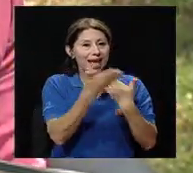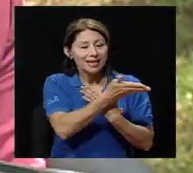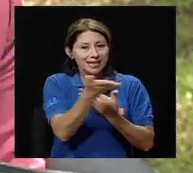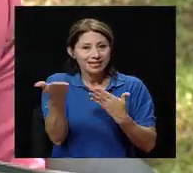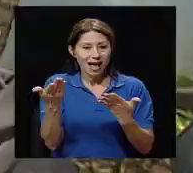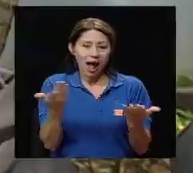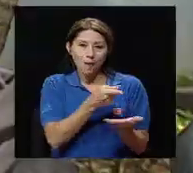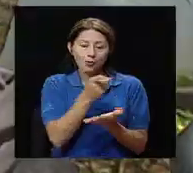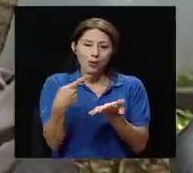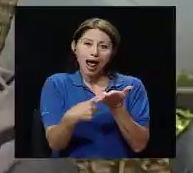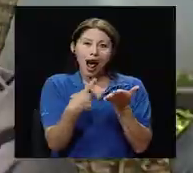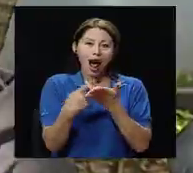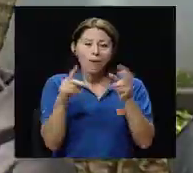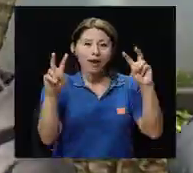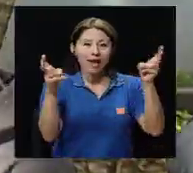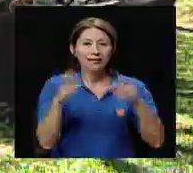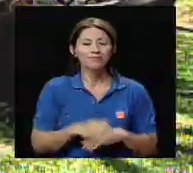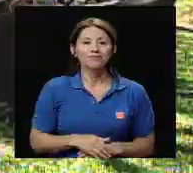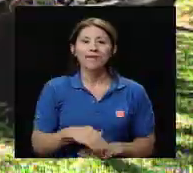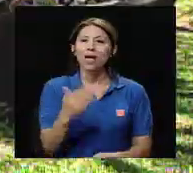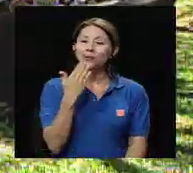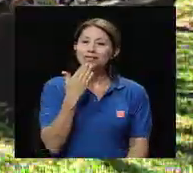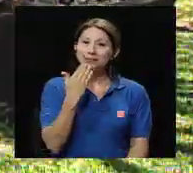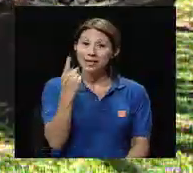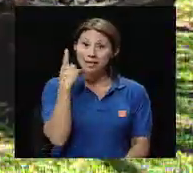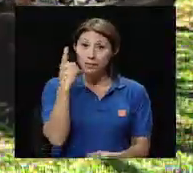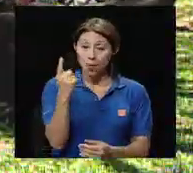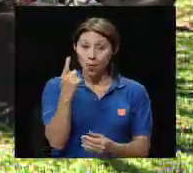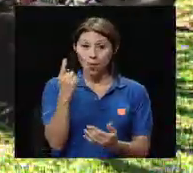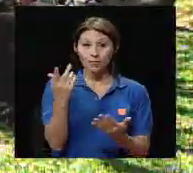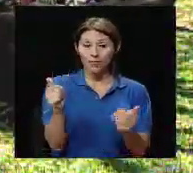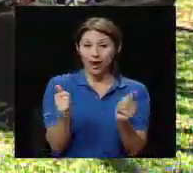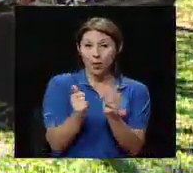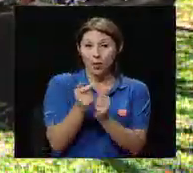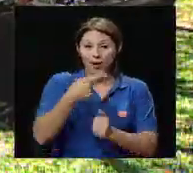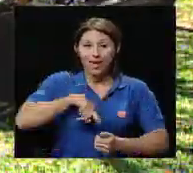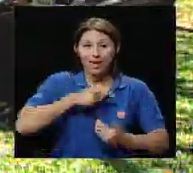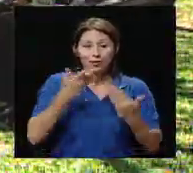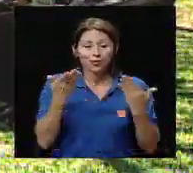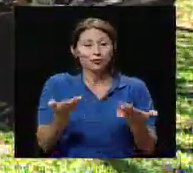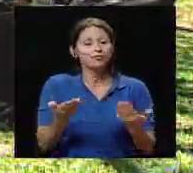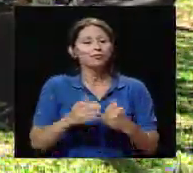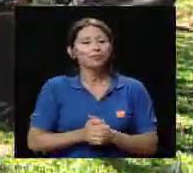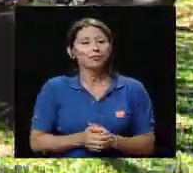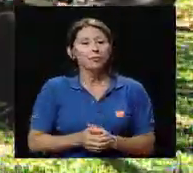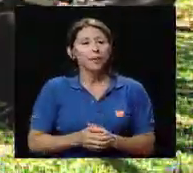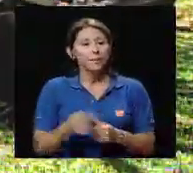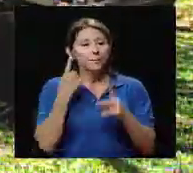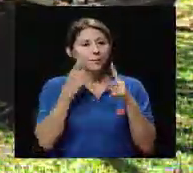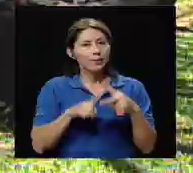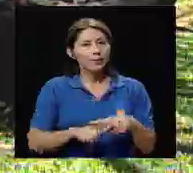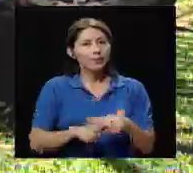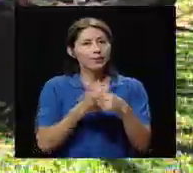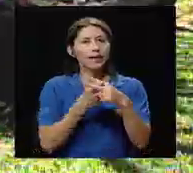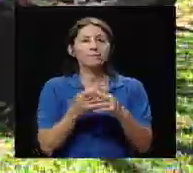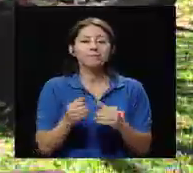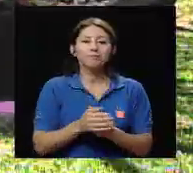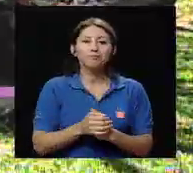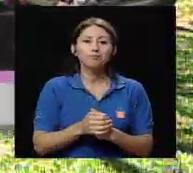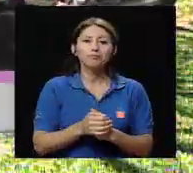gentileza a ambos. Muchas gracias. Mucho gusto, gracias. Muchísimas gracias por acompañarnos a ambos. Para empezar,